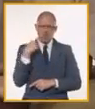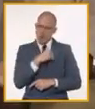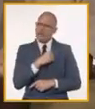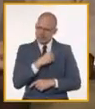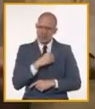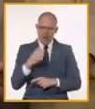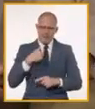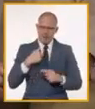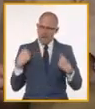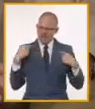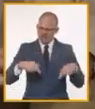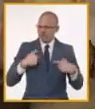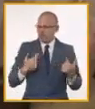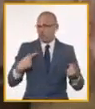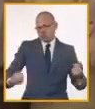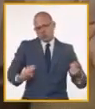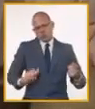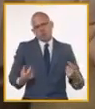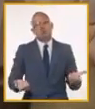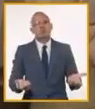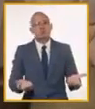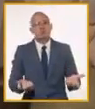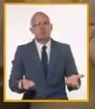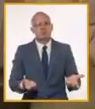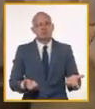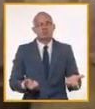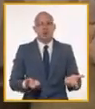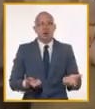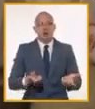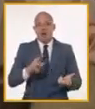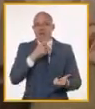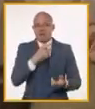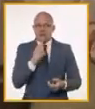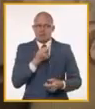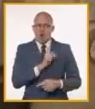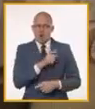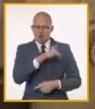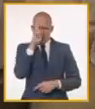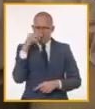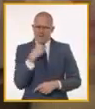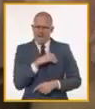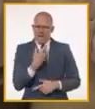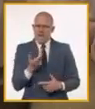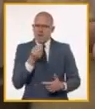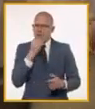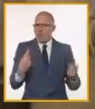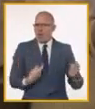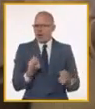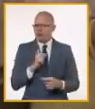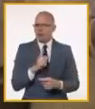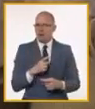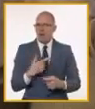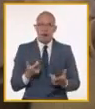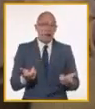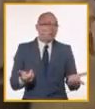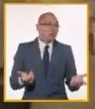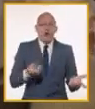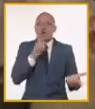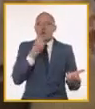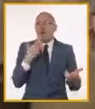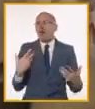Y yo vengo como soldado. Entonces, pero tú eres médico, tú enseguida. Yo le digo, bueno, yo no voy a